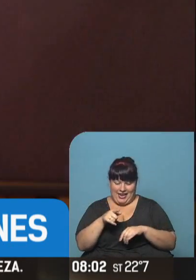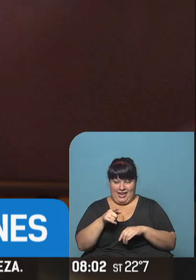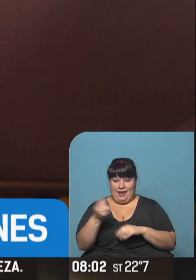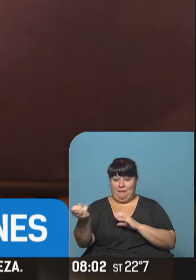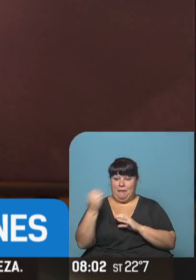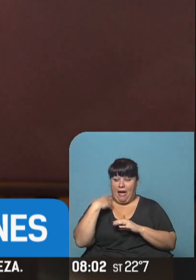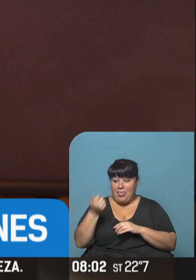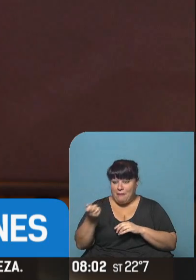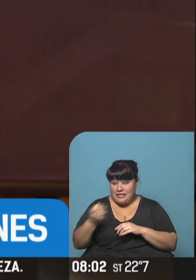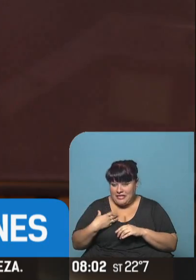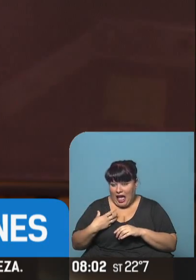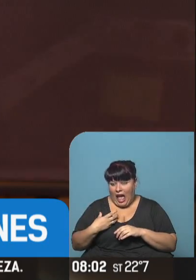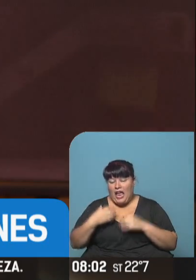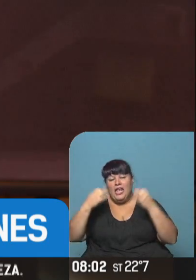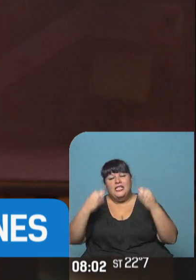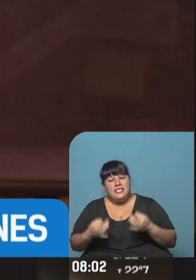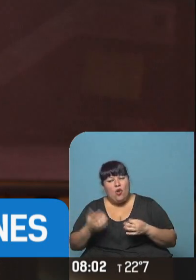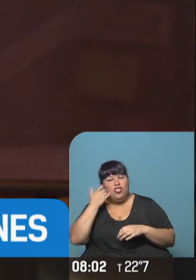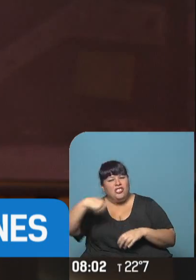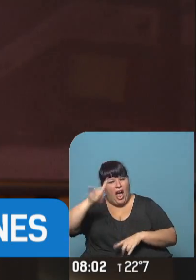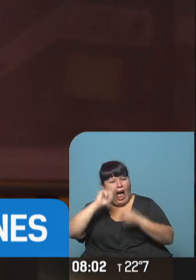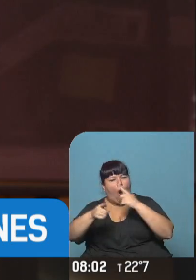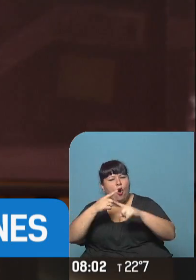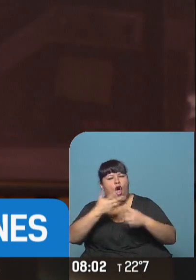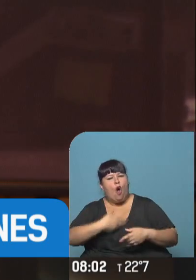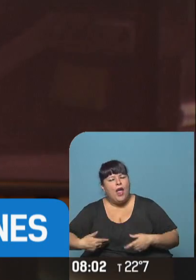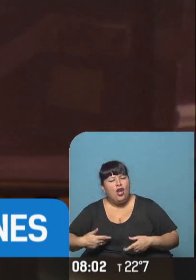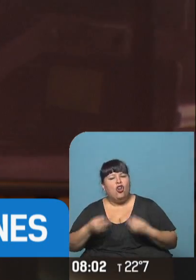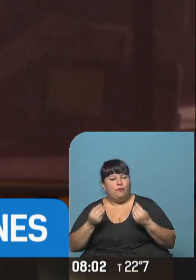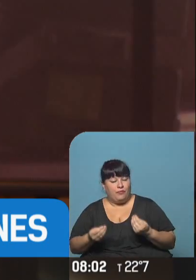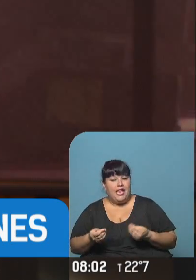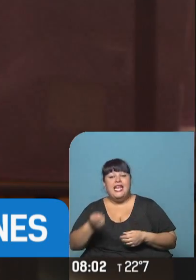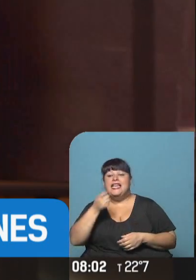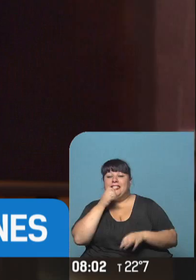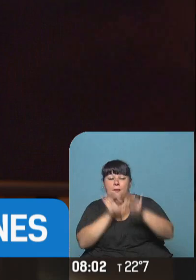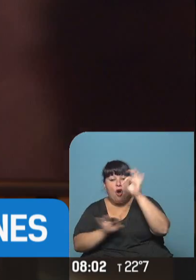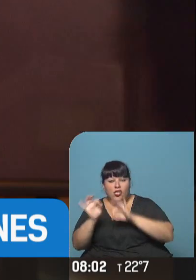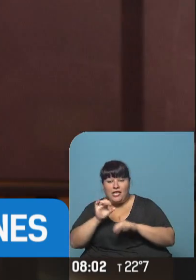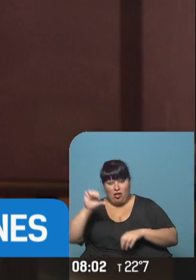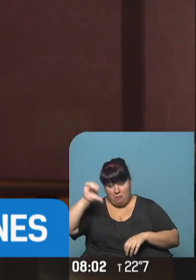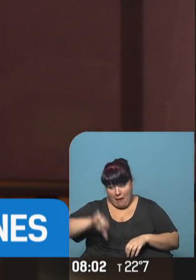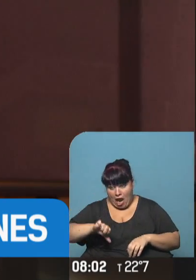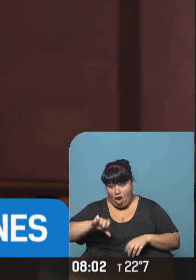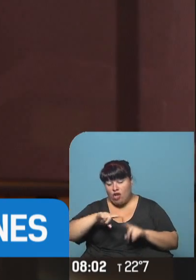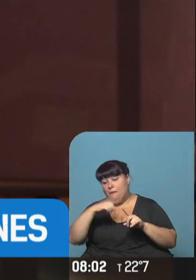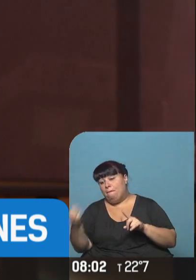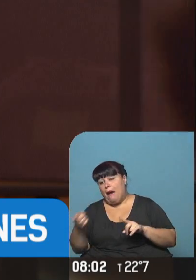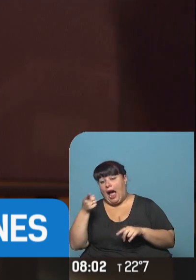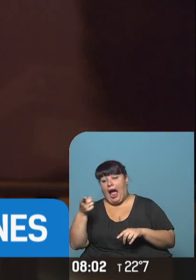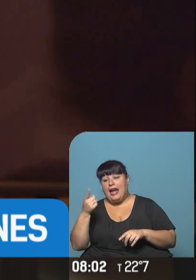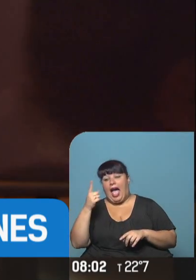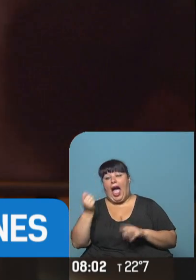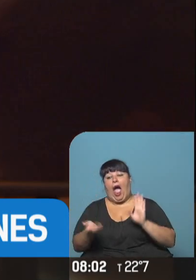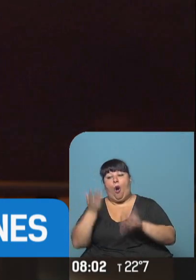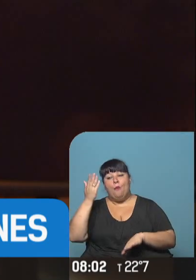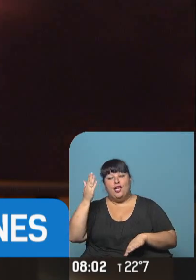llegó a nosotros y que seguramente ya lo tenían los diputados del oficialismo es que si la ecuación es negativa para este primer